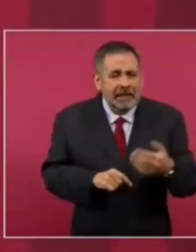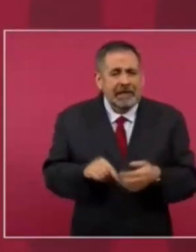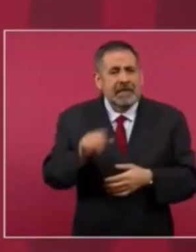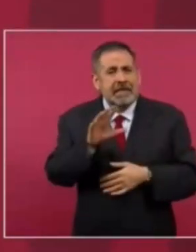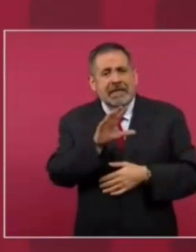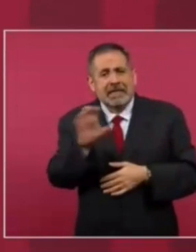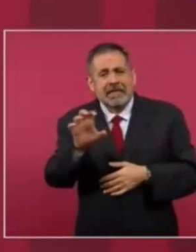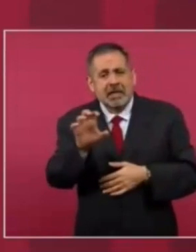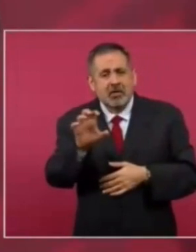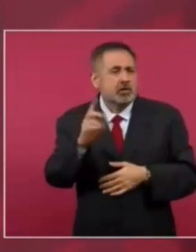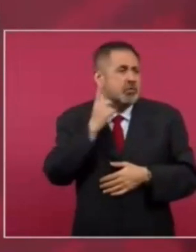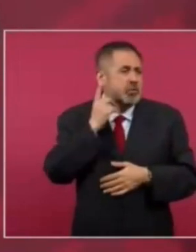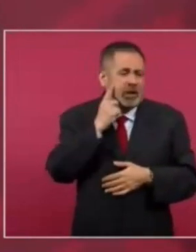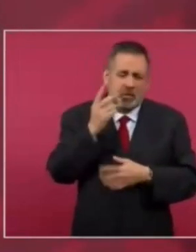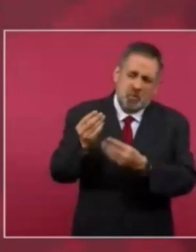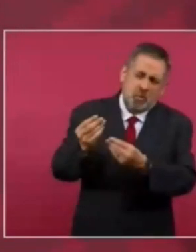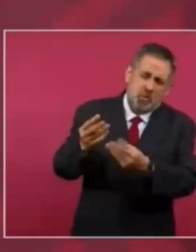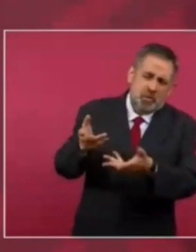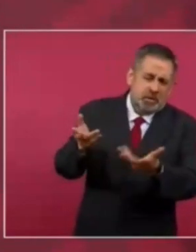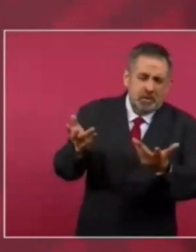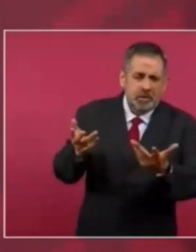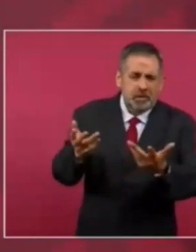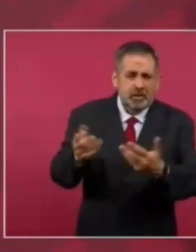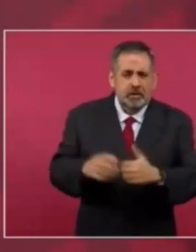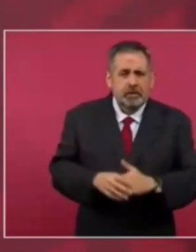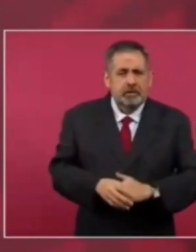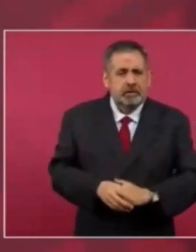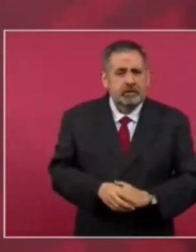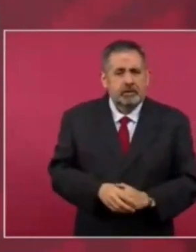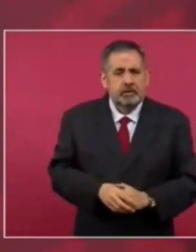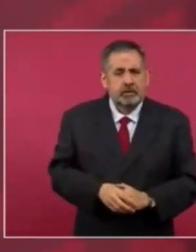500 diputados?